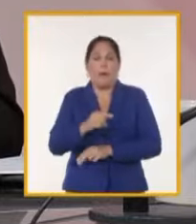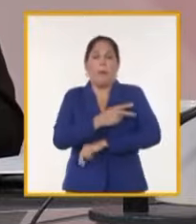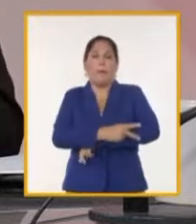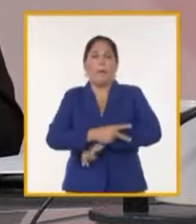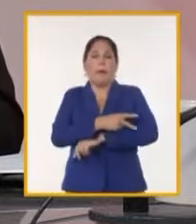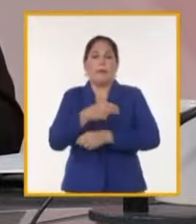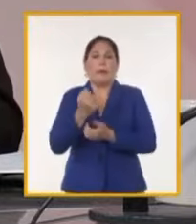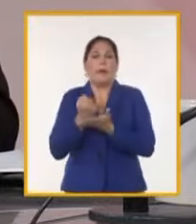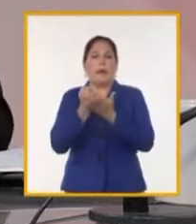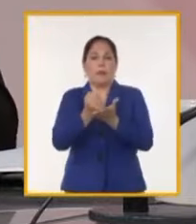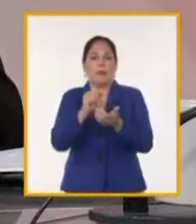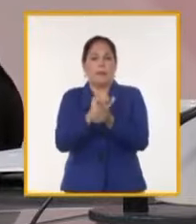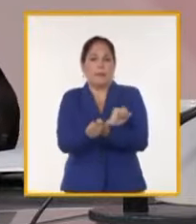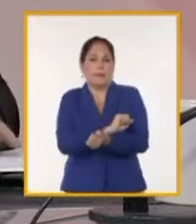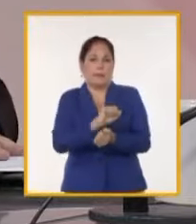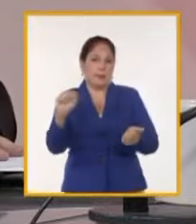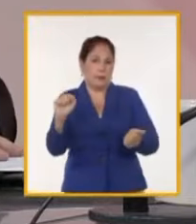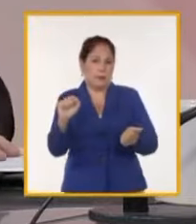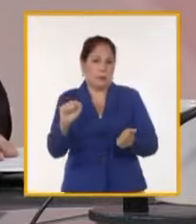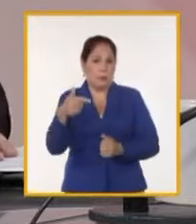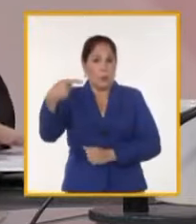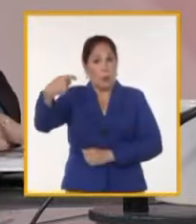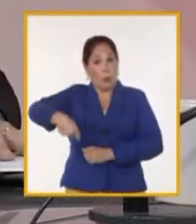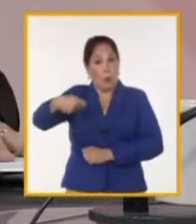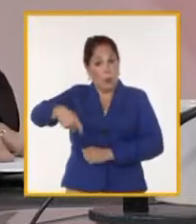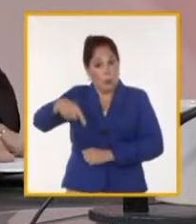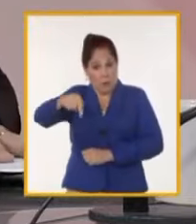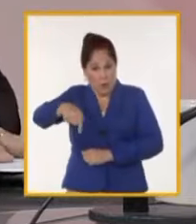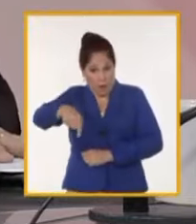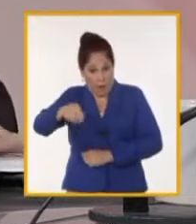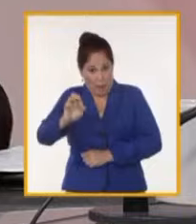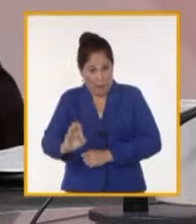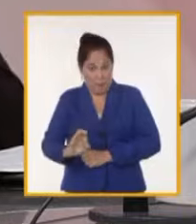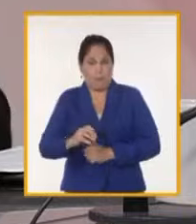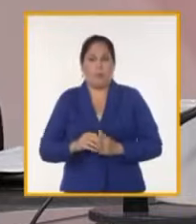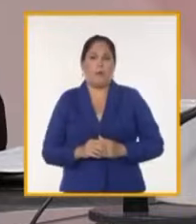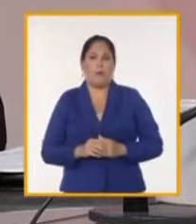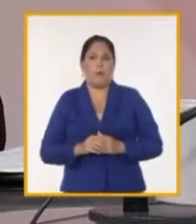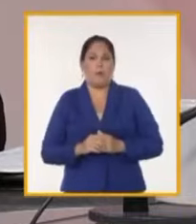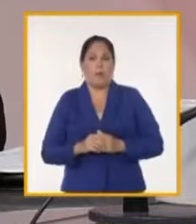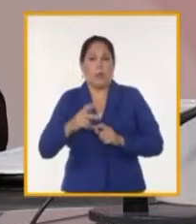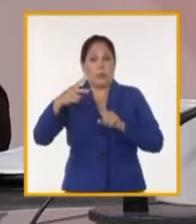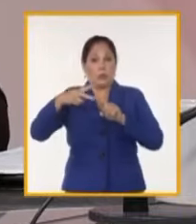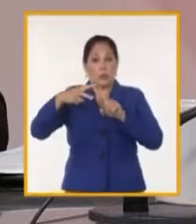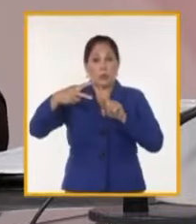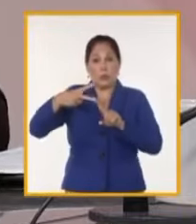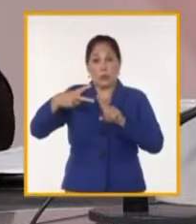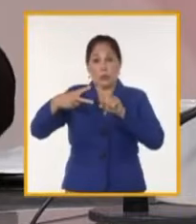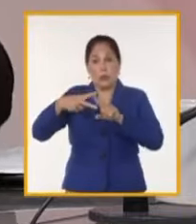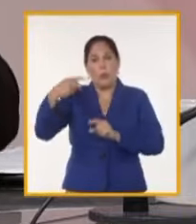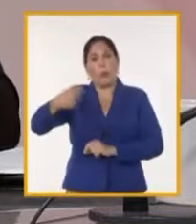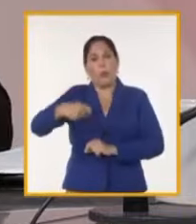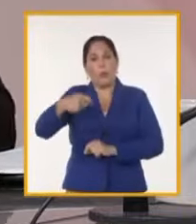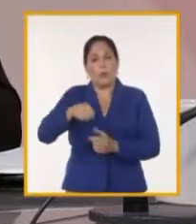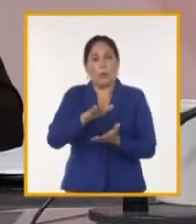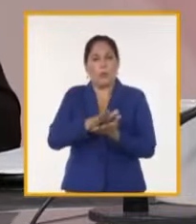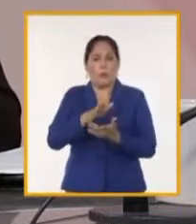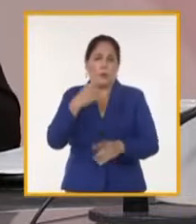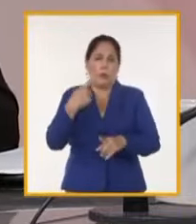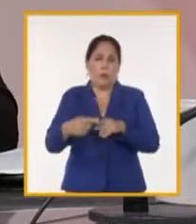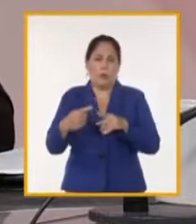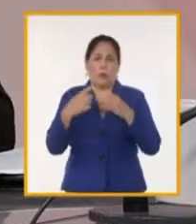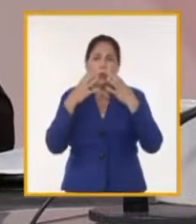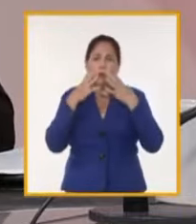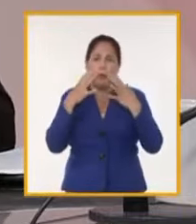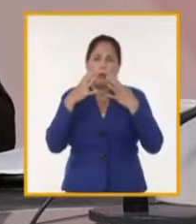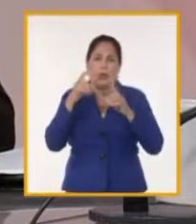Estados Unidos juicios que están teniendo lugar ahora mismo como el de Bob Menéndez y el de Julian aan y otros temas de interés Los invito a que